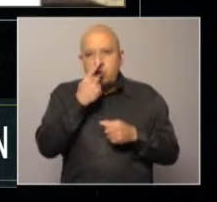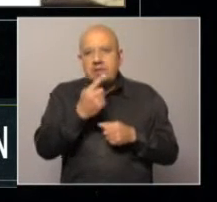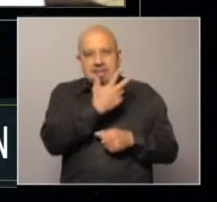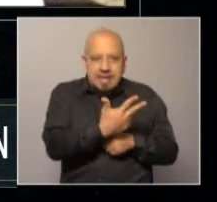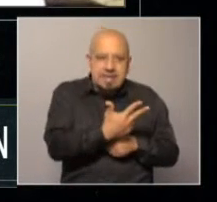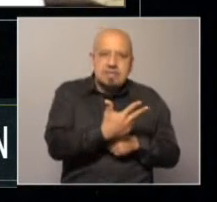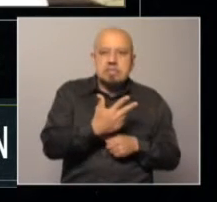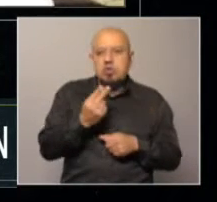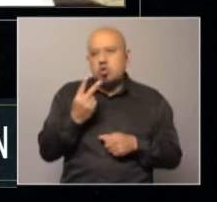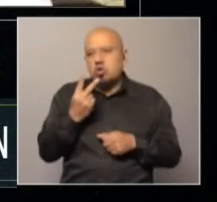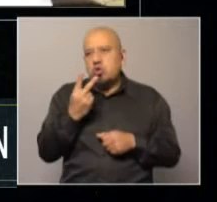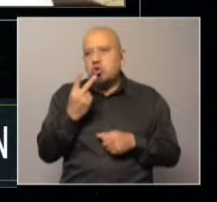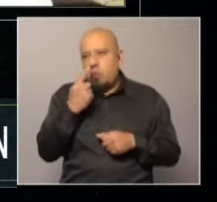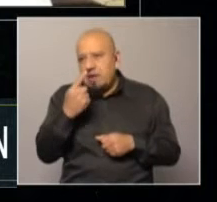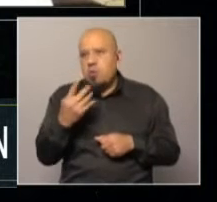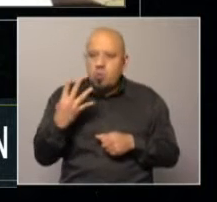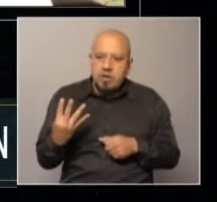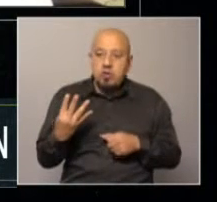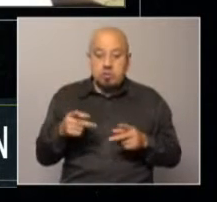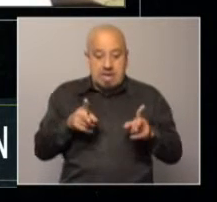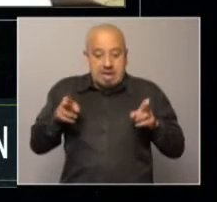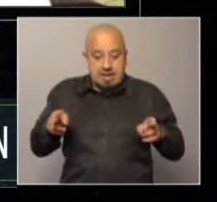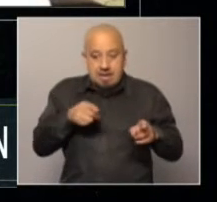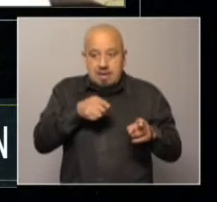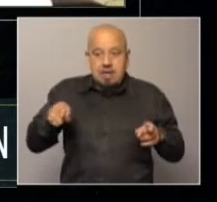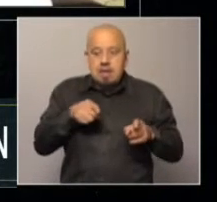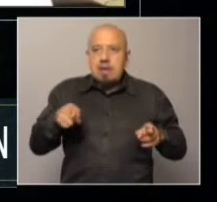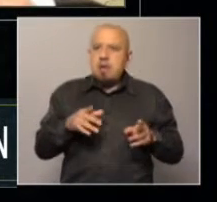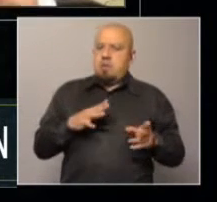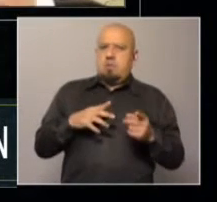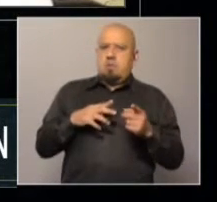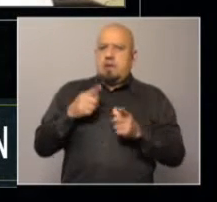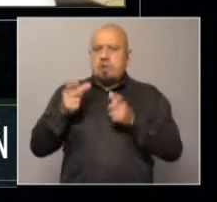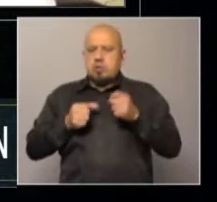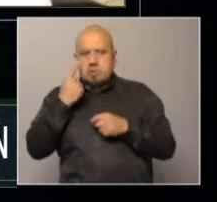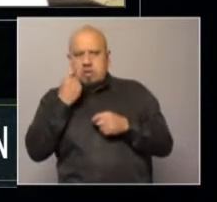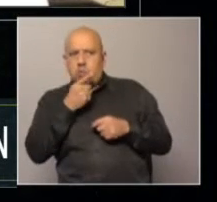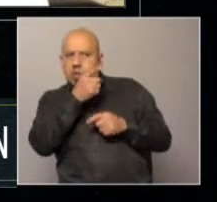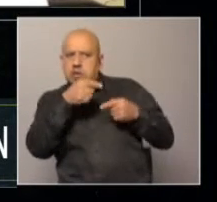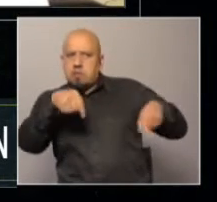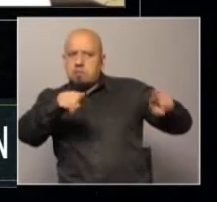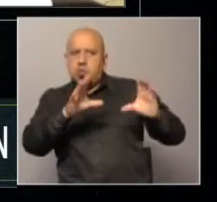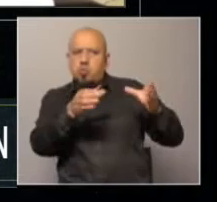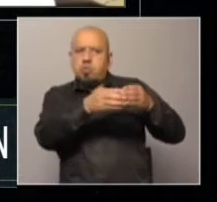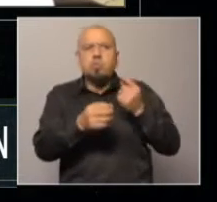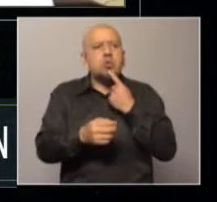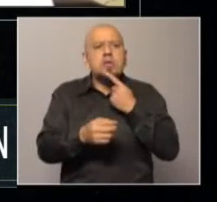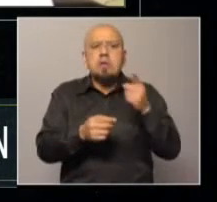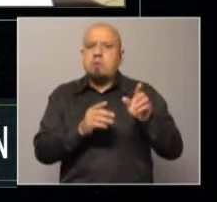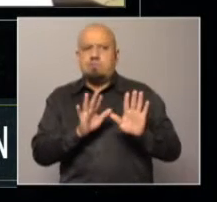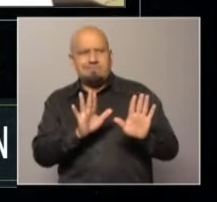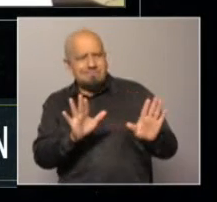2003-2004 y hasta ahora empezó una serie de escándalos que gatillaron una molestia cada vez más